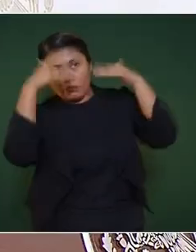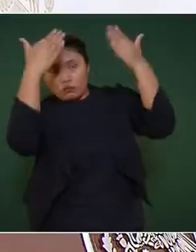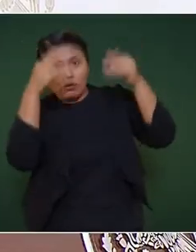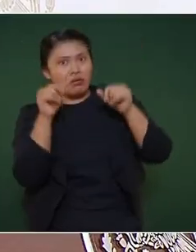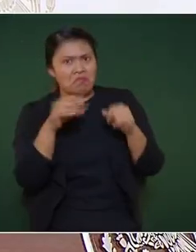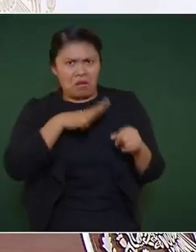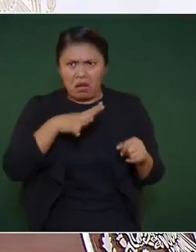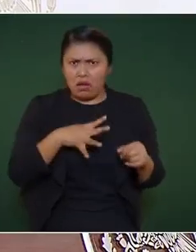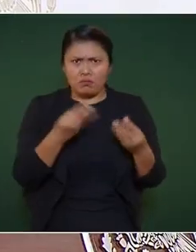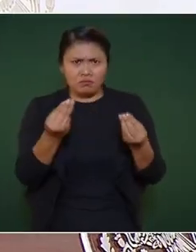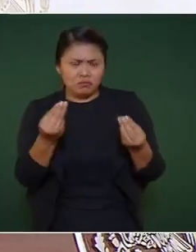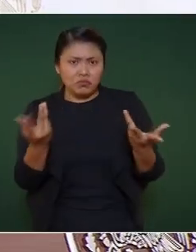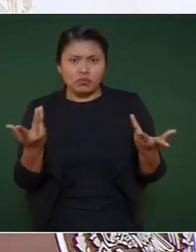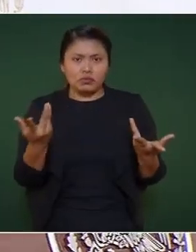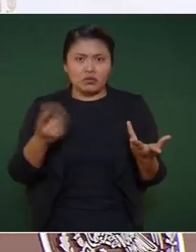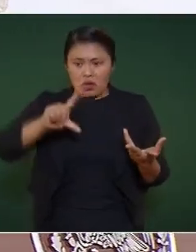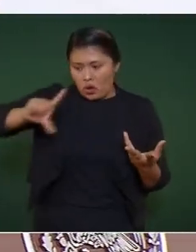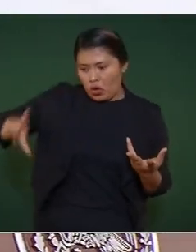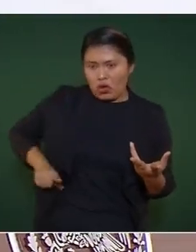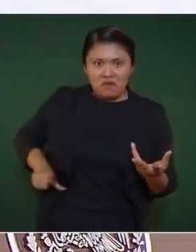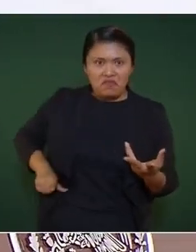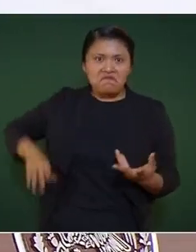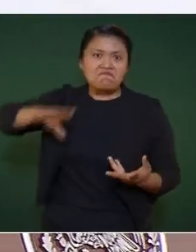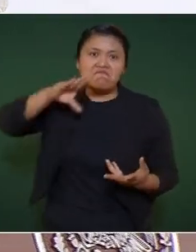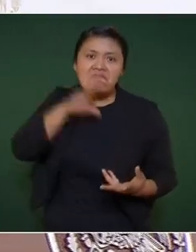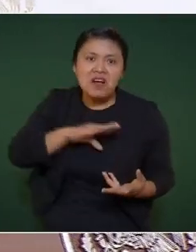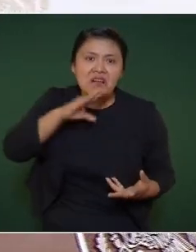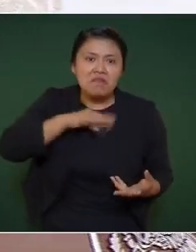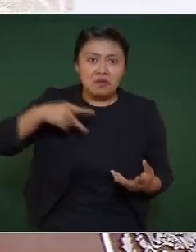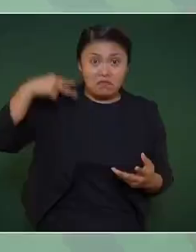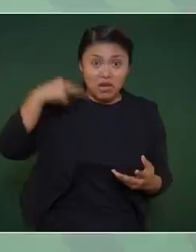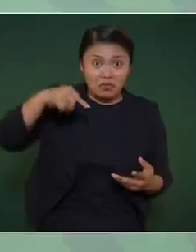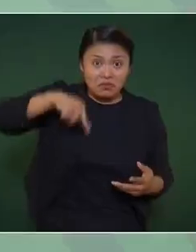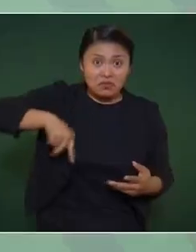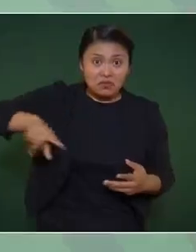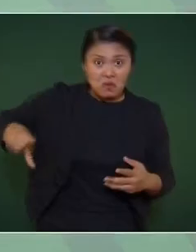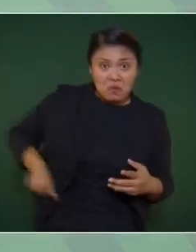de quienes malgobernaron Veracruz.